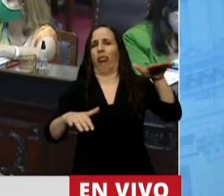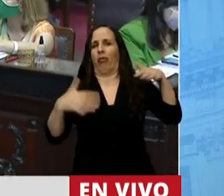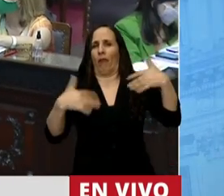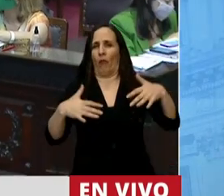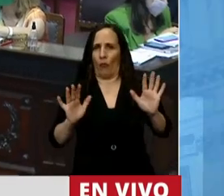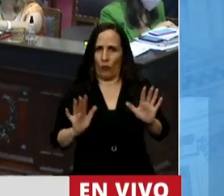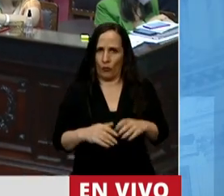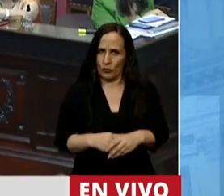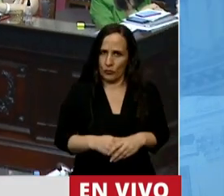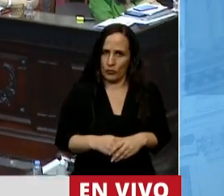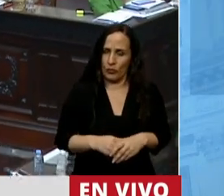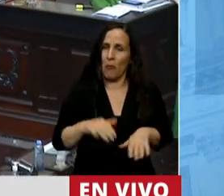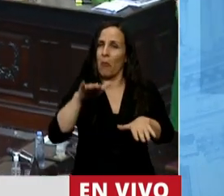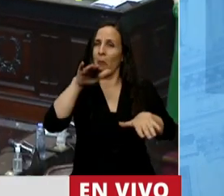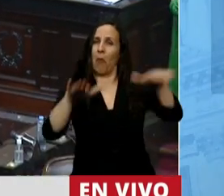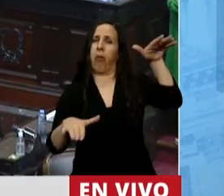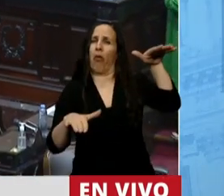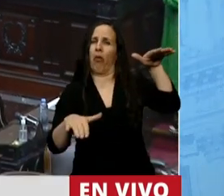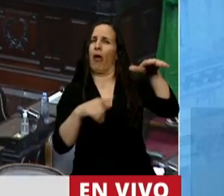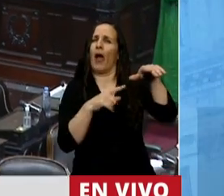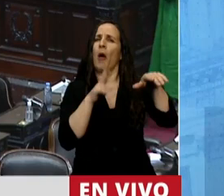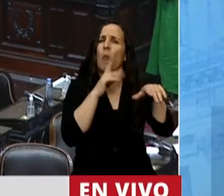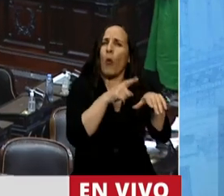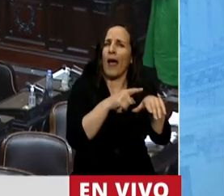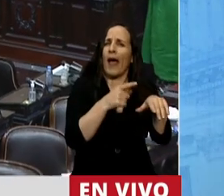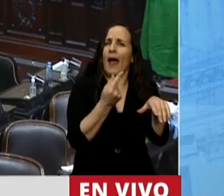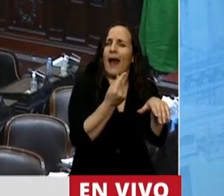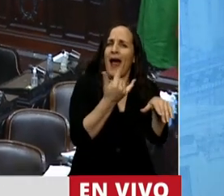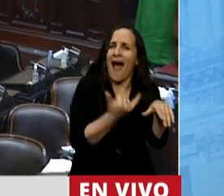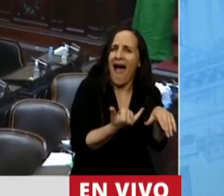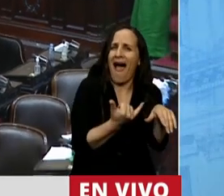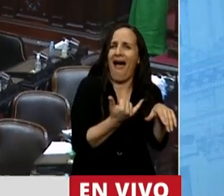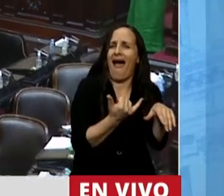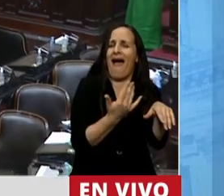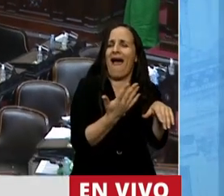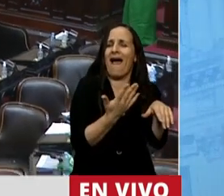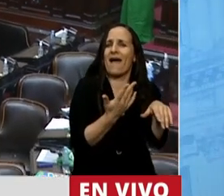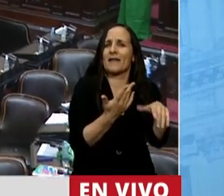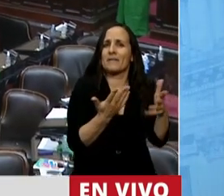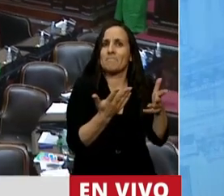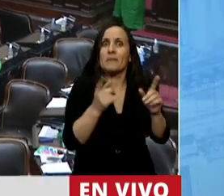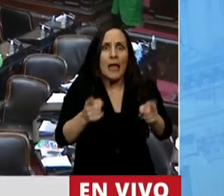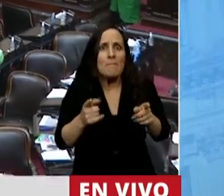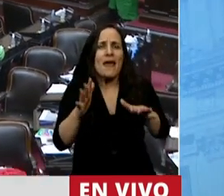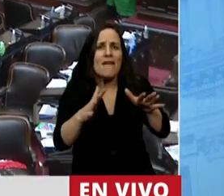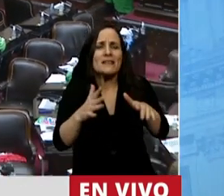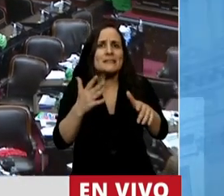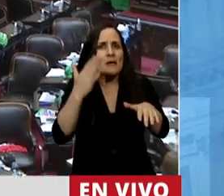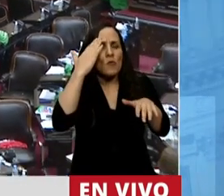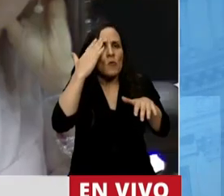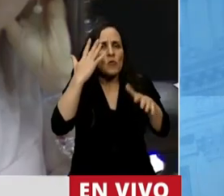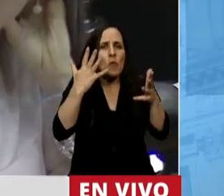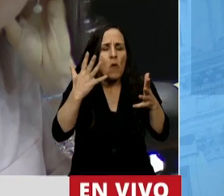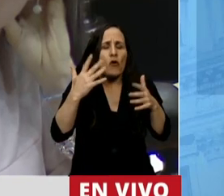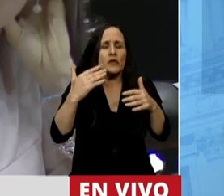Las mujeres que cuentan con recursos económicos, las mujeres e incluso culturales, se